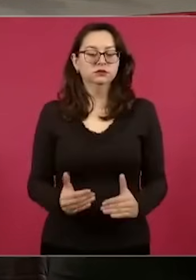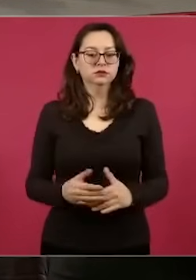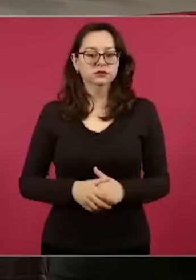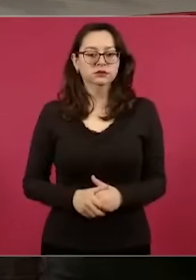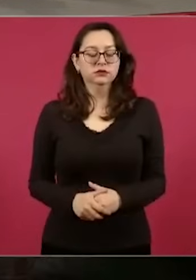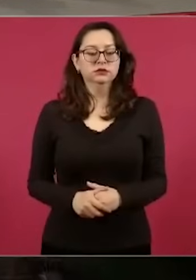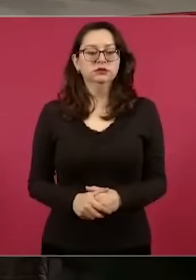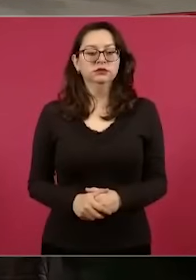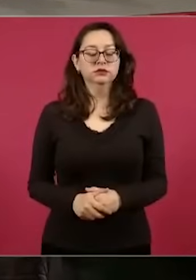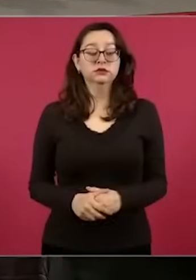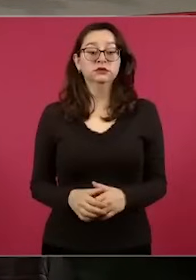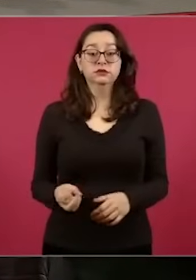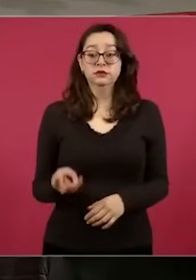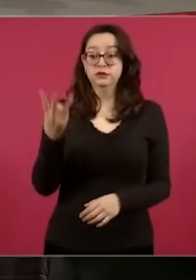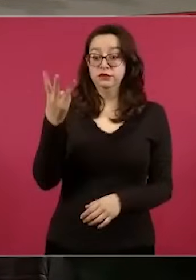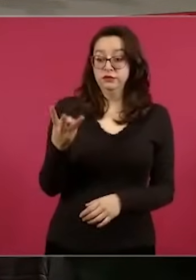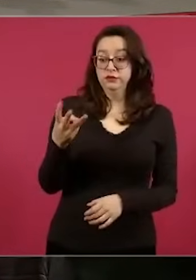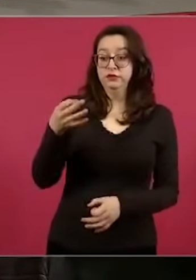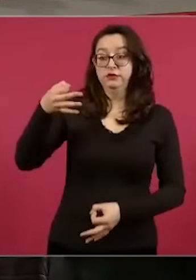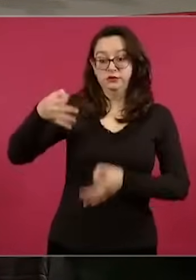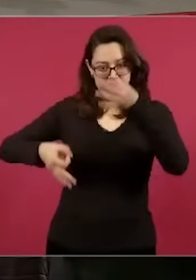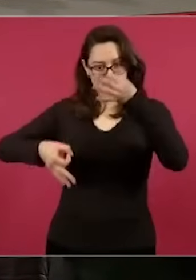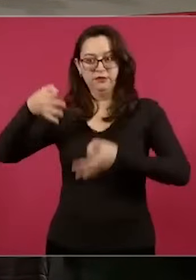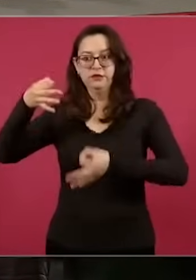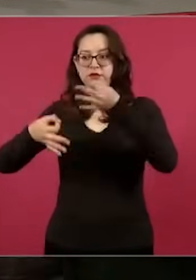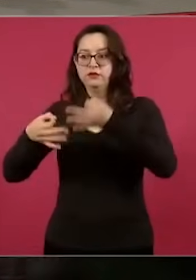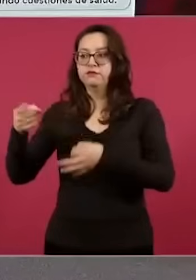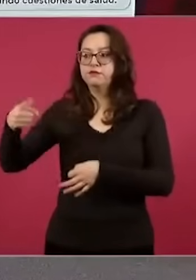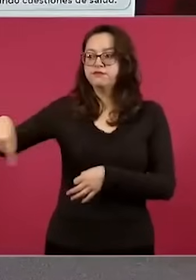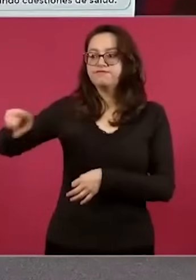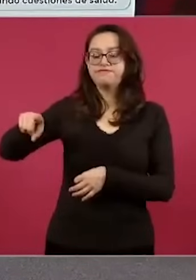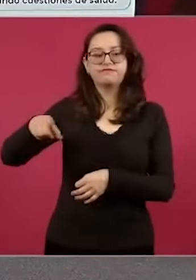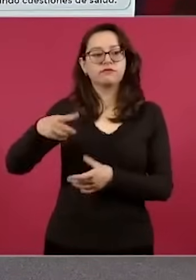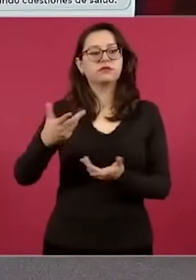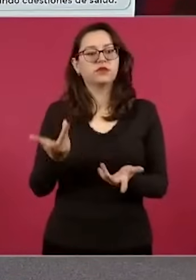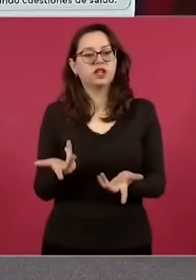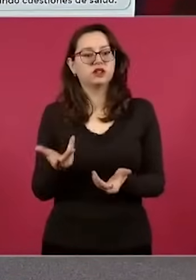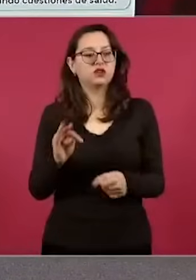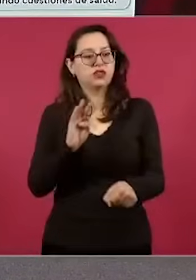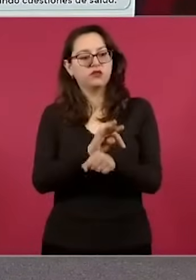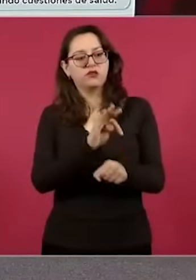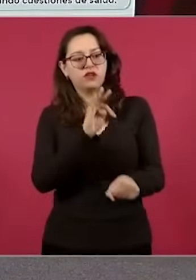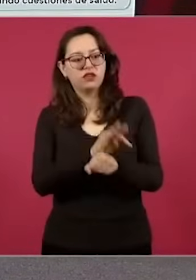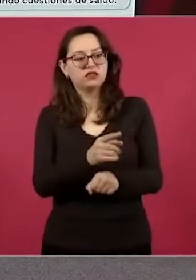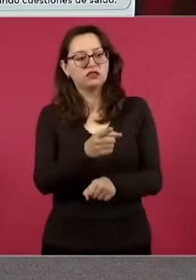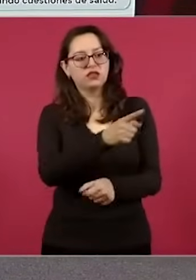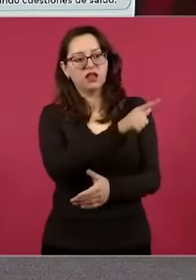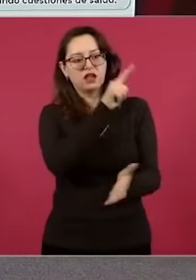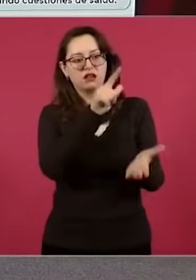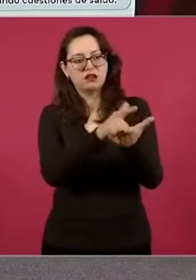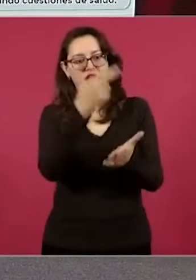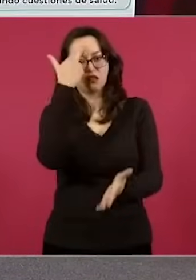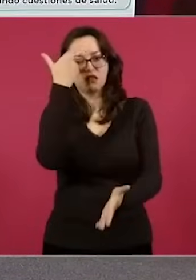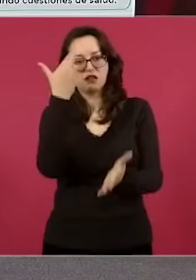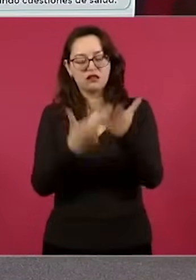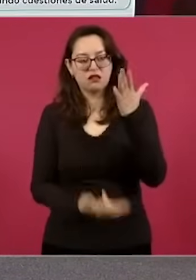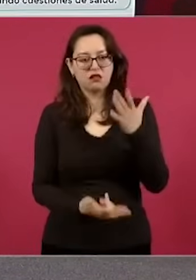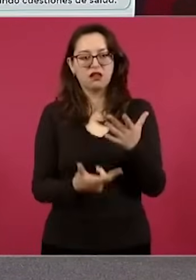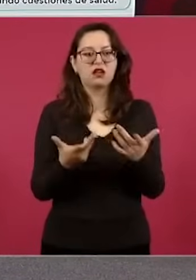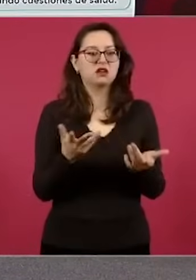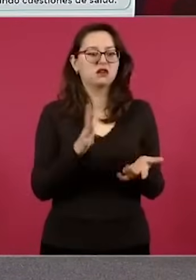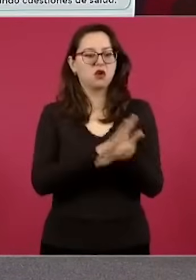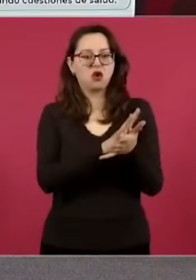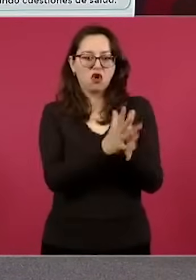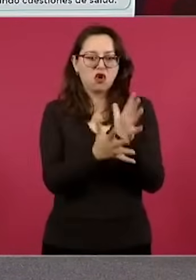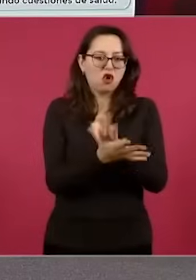tenemos tres casos de jueces que favorecen a presuntos delincuentes en esta ocasión el primero es el juez Jorge